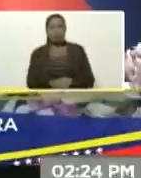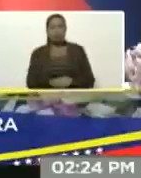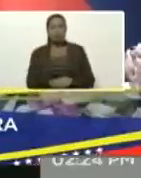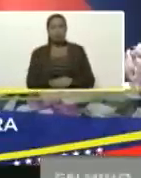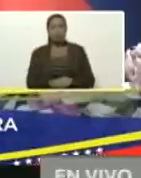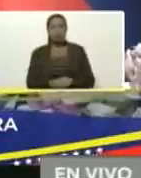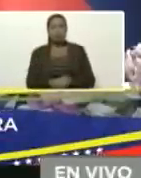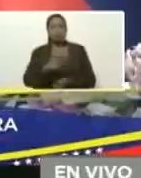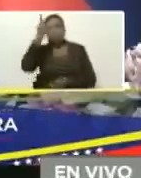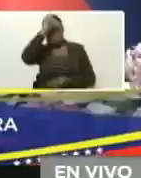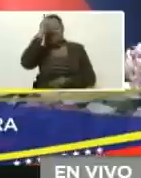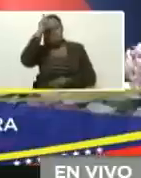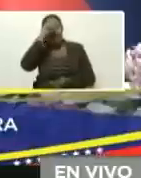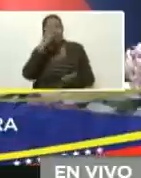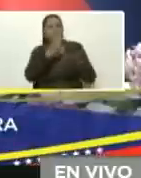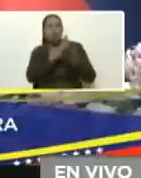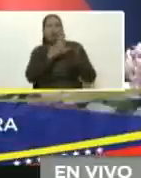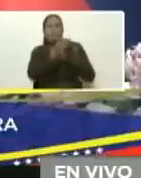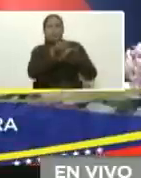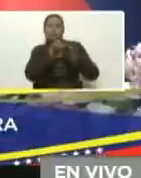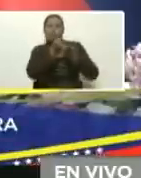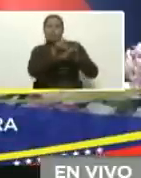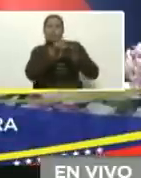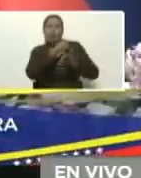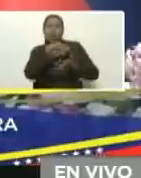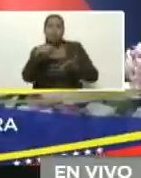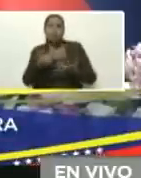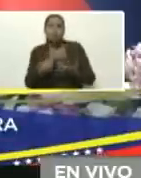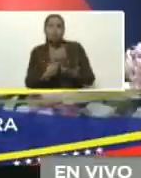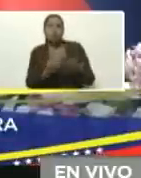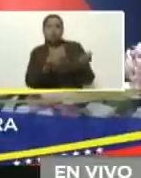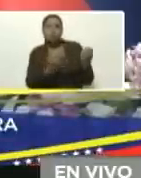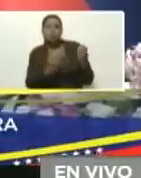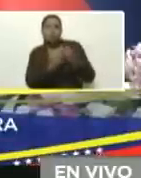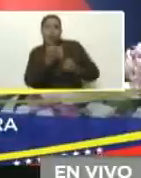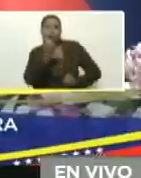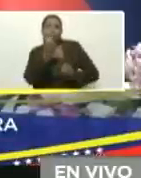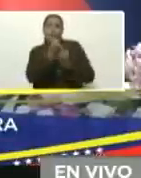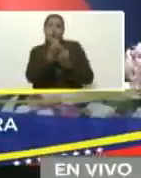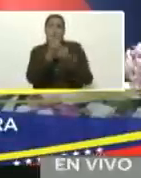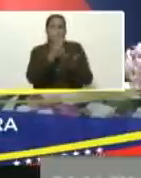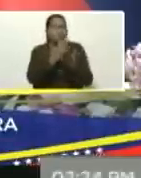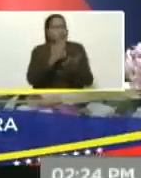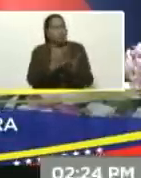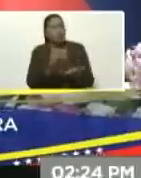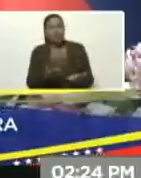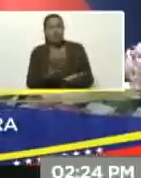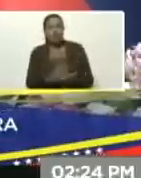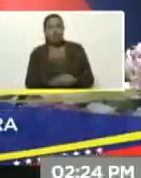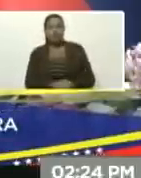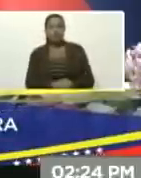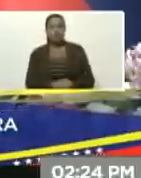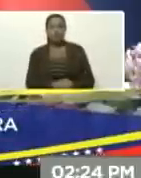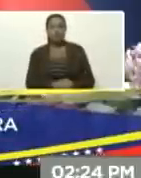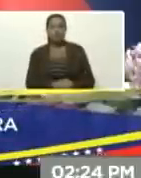Turquía siempre estuvo allí, a nuestro lado, para